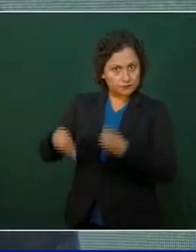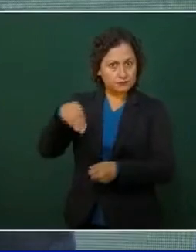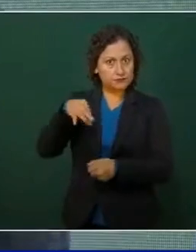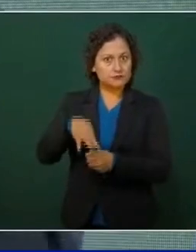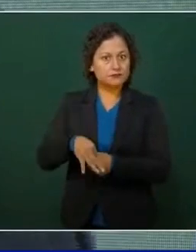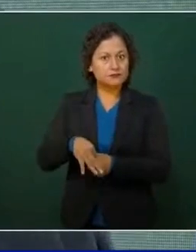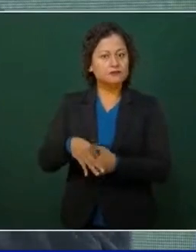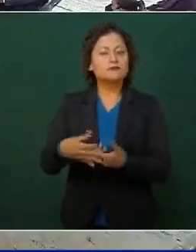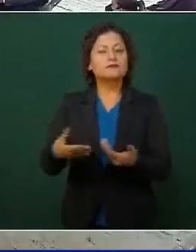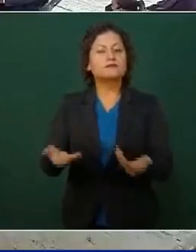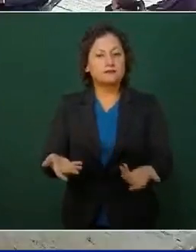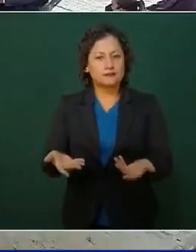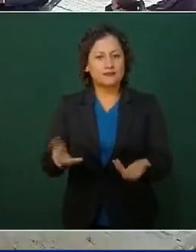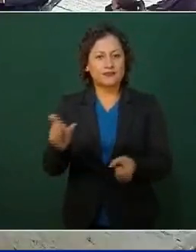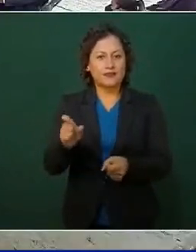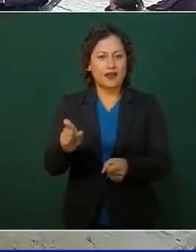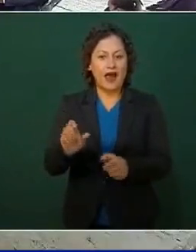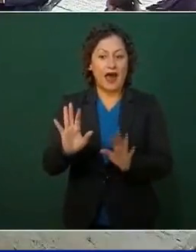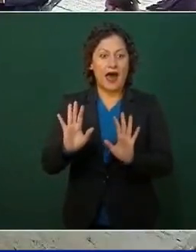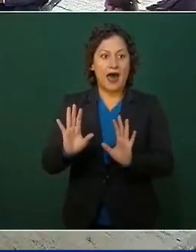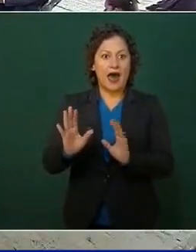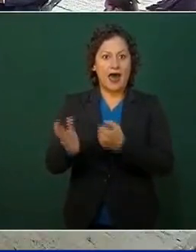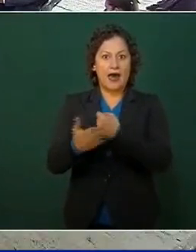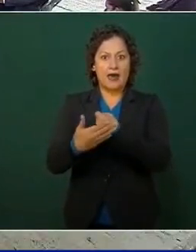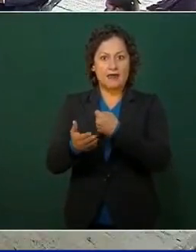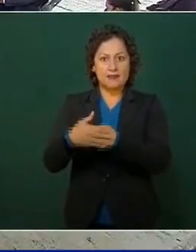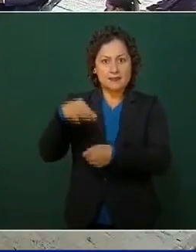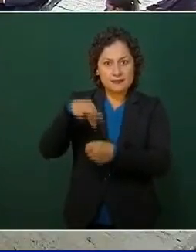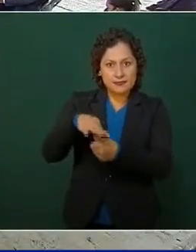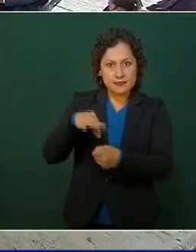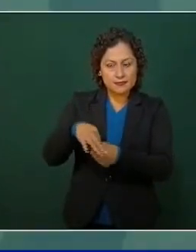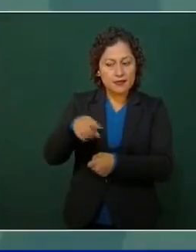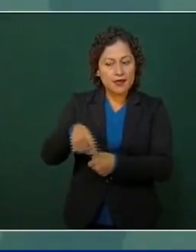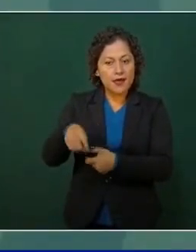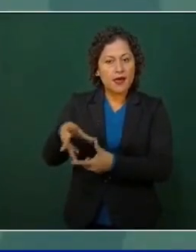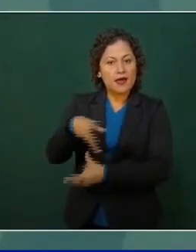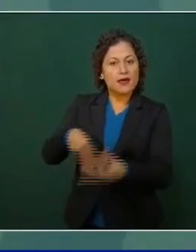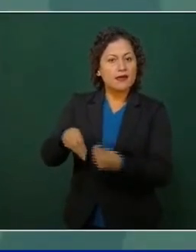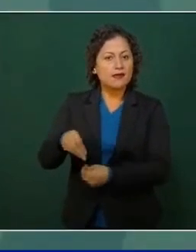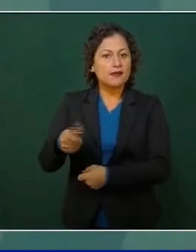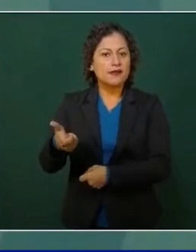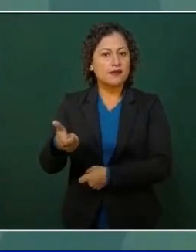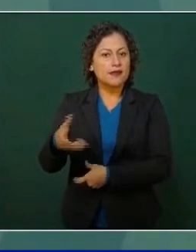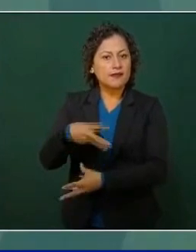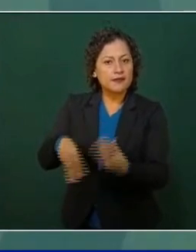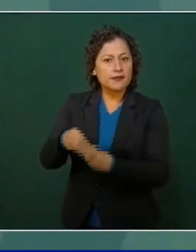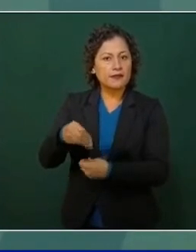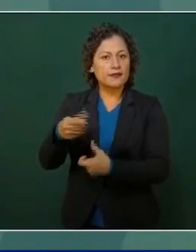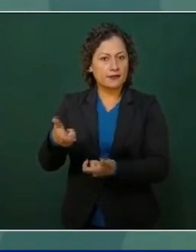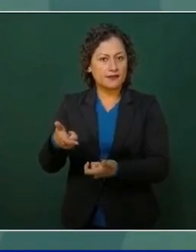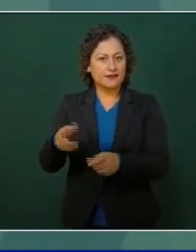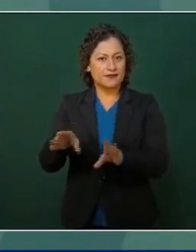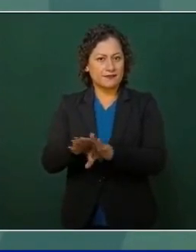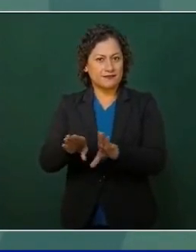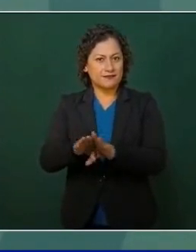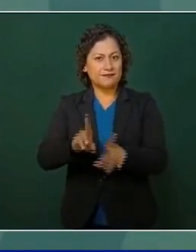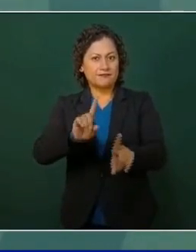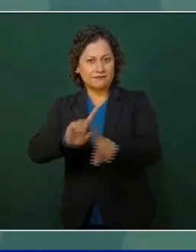cuando empezaba la repartidera, pollos, patos, chivos, borregos, puercos,